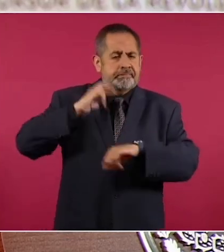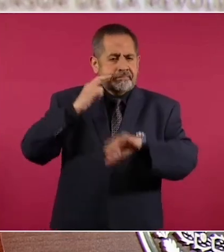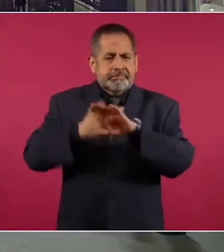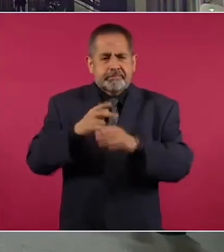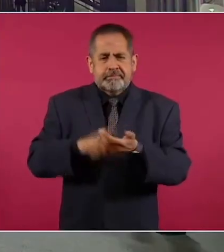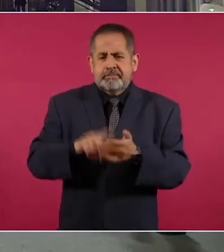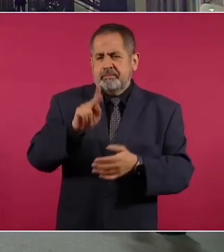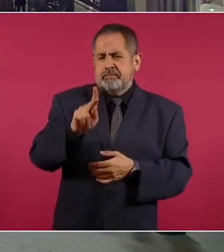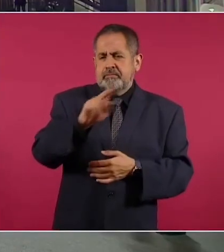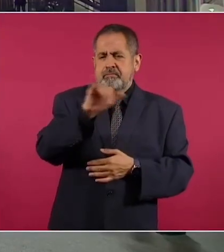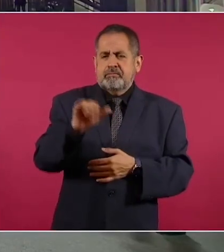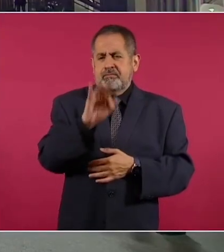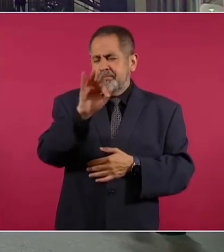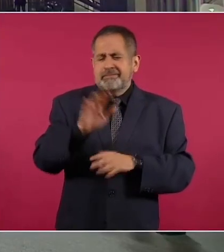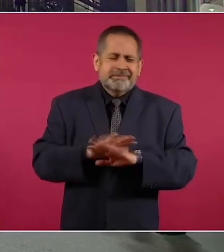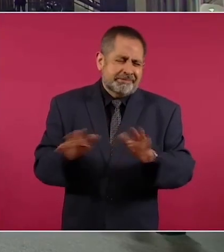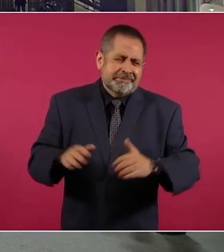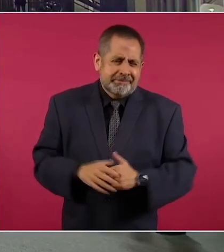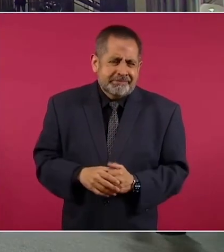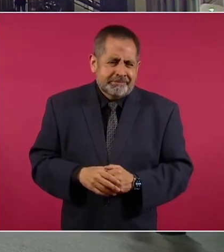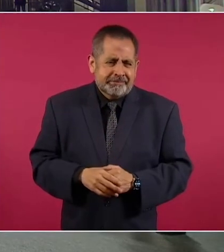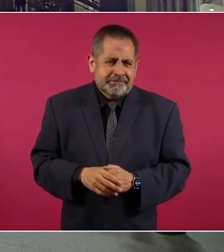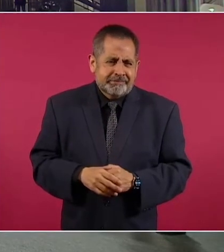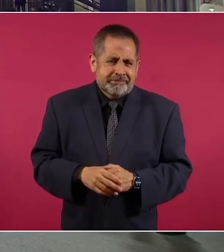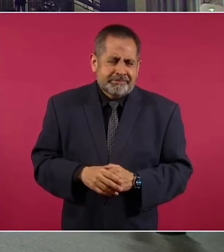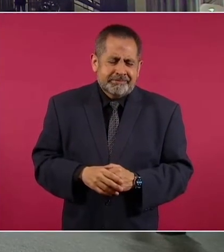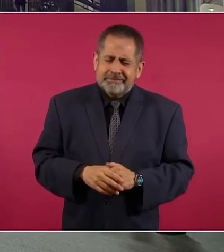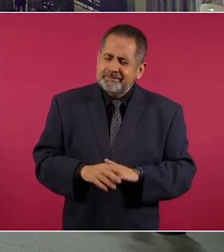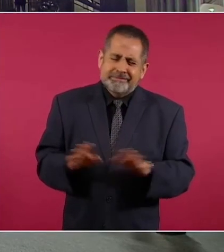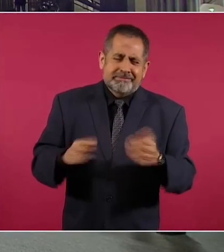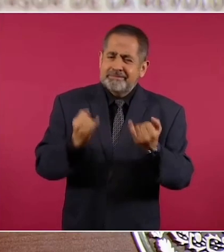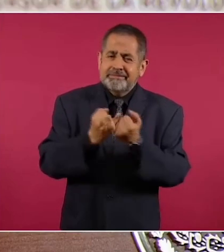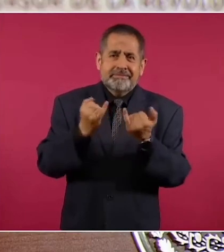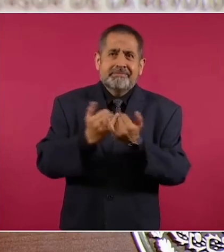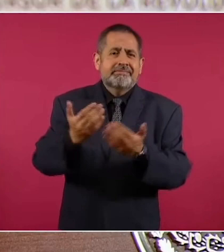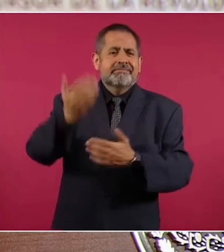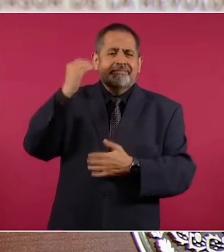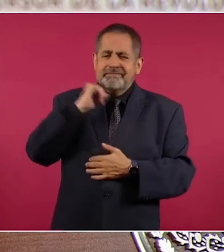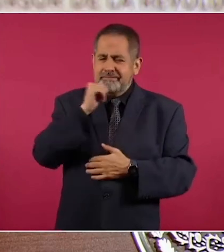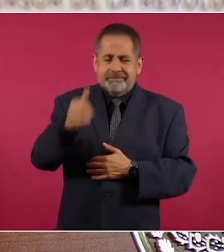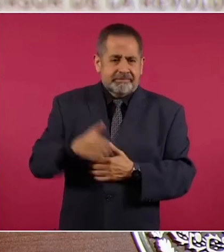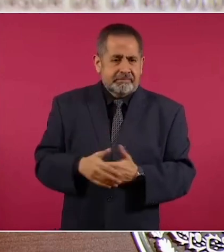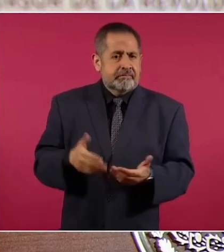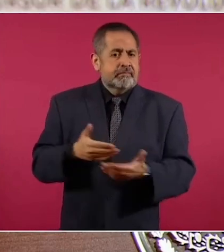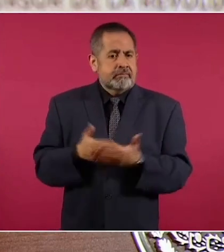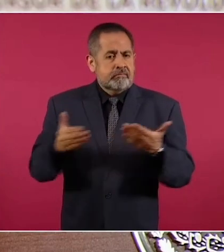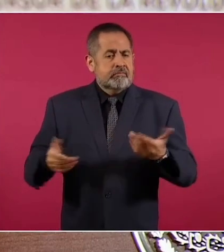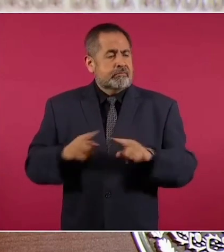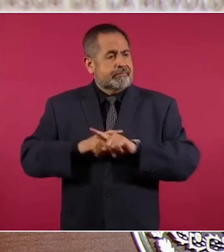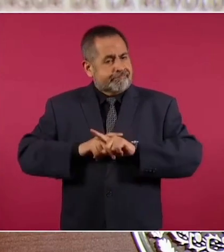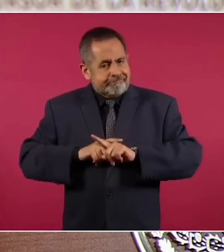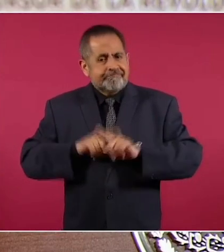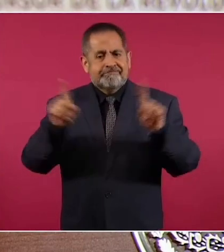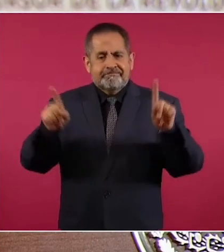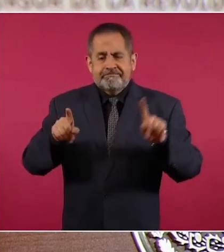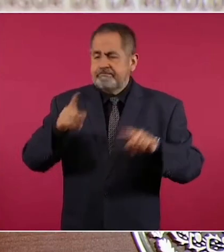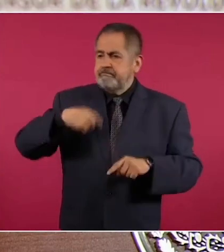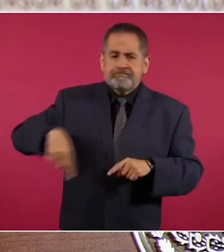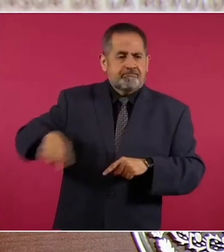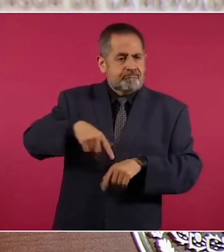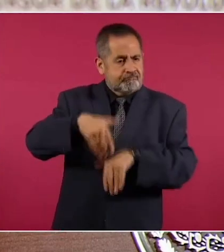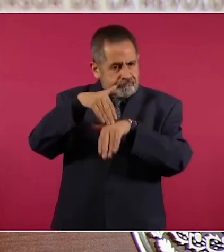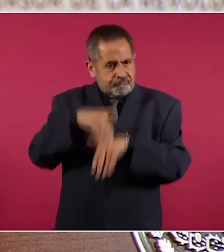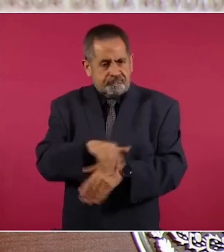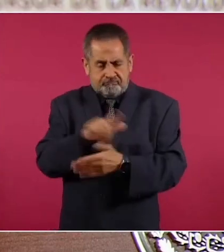Judicial, porque ya también no es lo mismo de antes. Ahora se vive en un auténtico Estado de